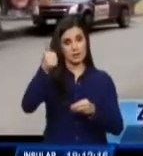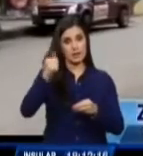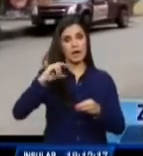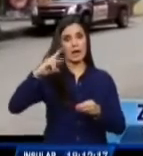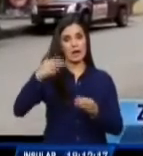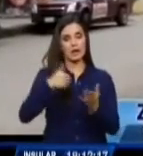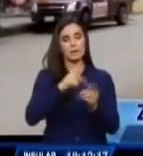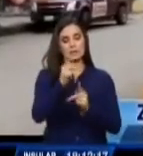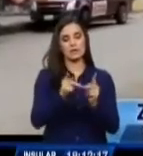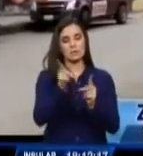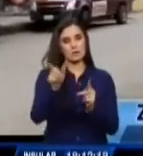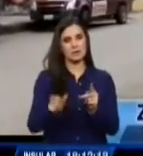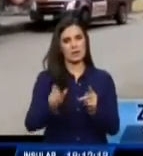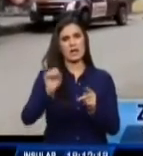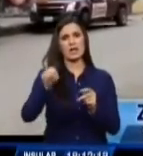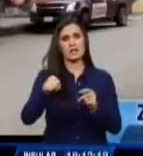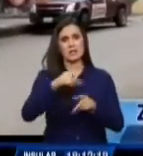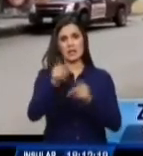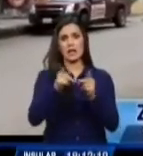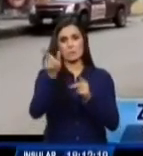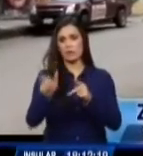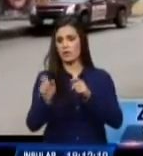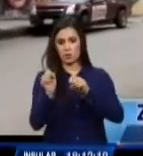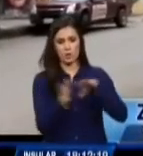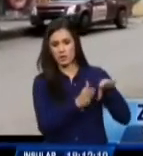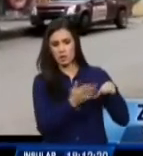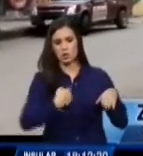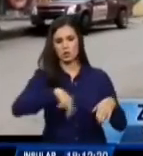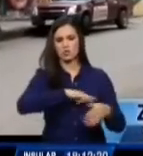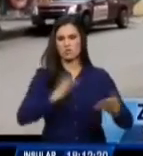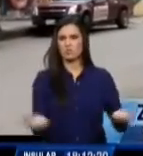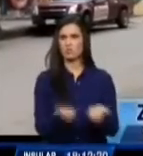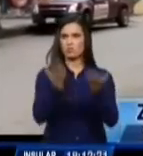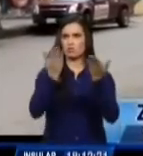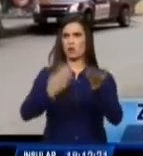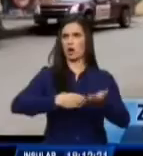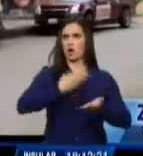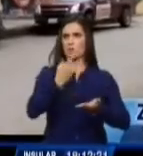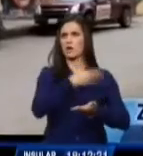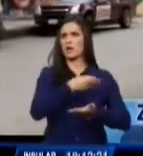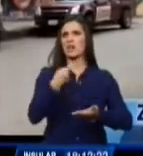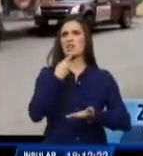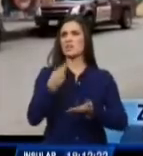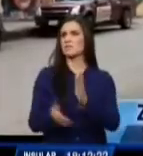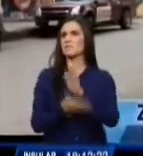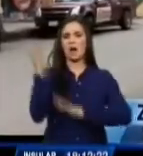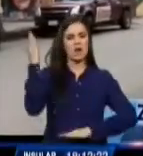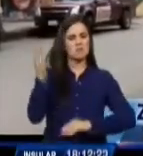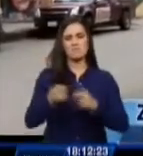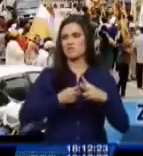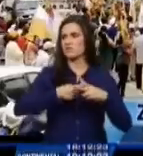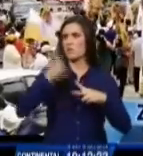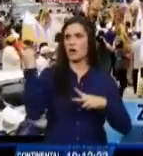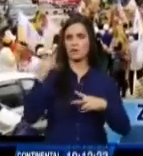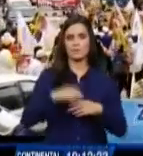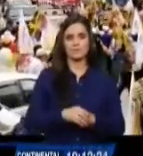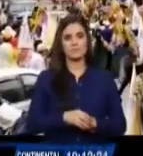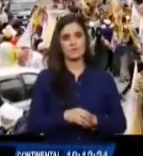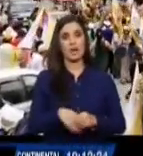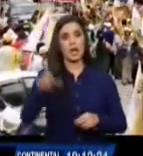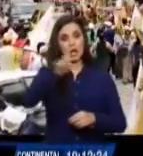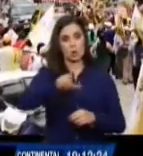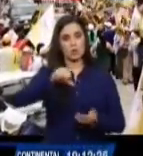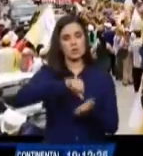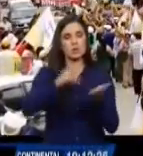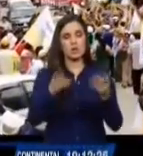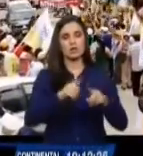fastidiando, provocándonos, abandonándonos la provincia, nos vamos a levantar y le vamos a decir afuera Quispe, fuera. Este lunes